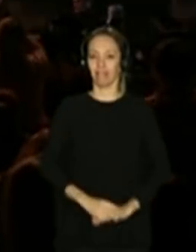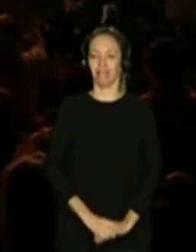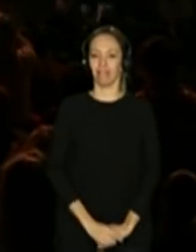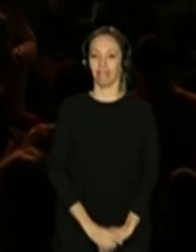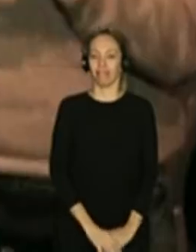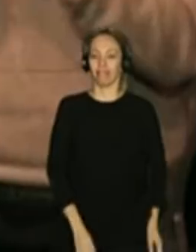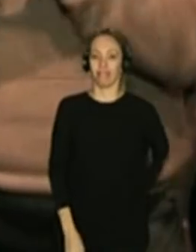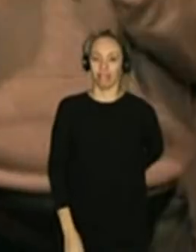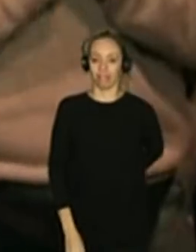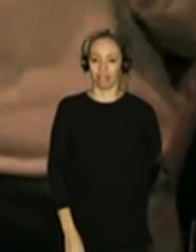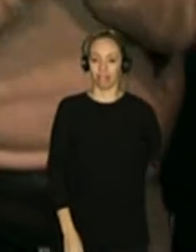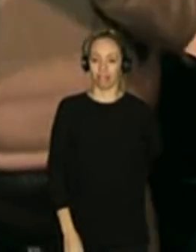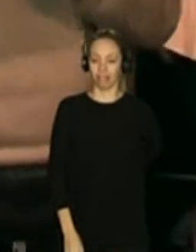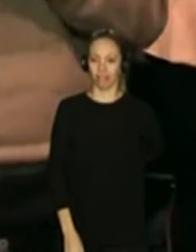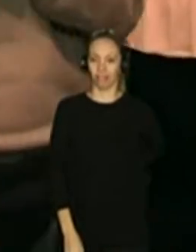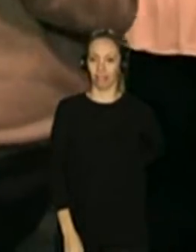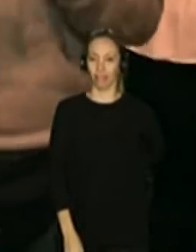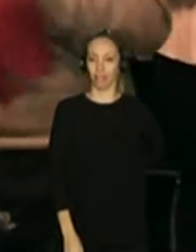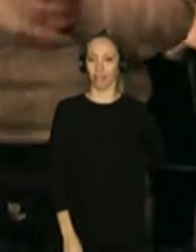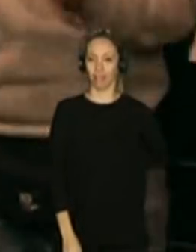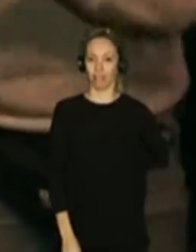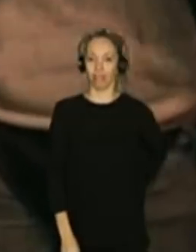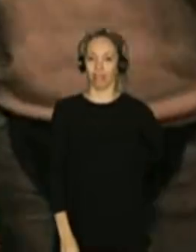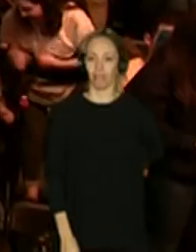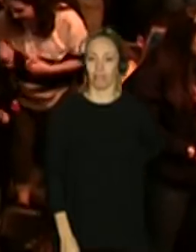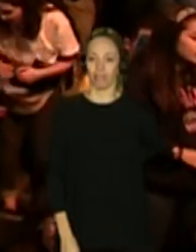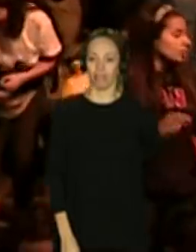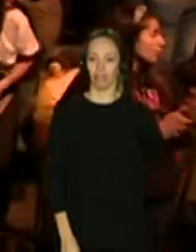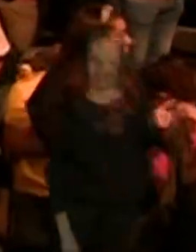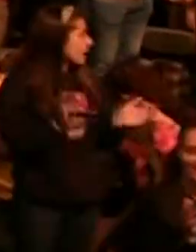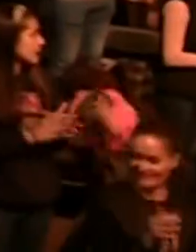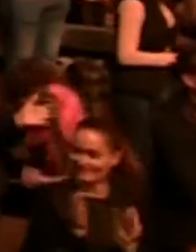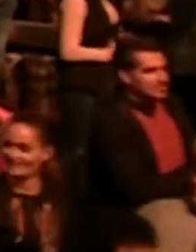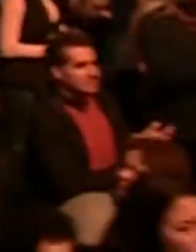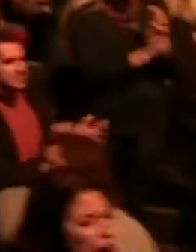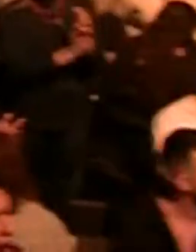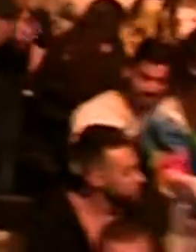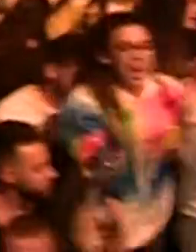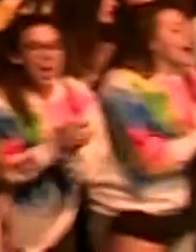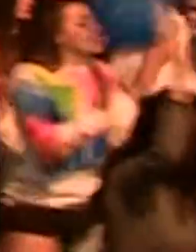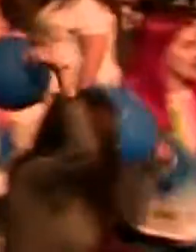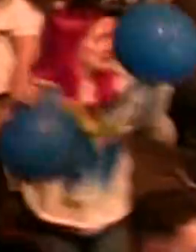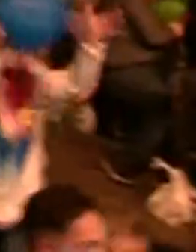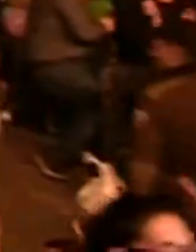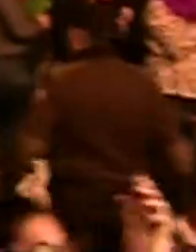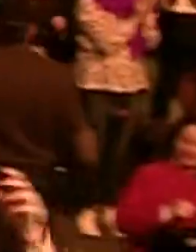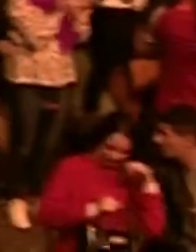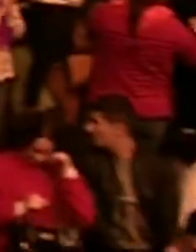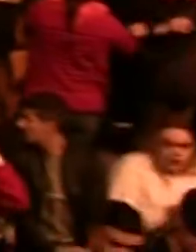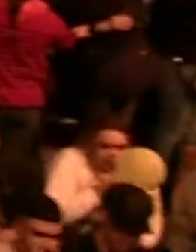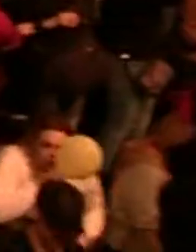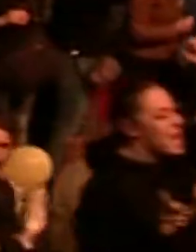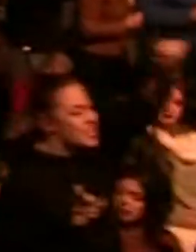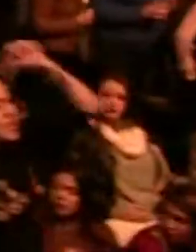Con la representatividad de muchísimos de los colectivos que padecen precisamente en muchos casos